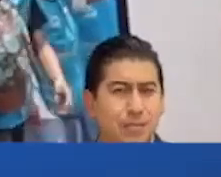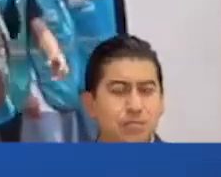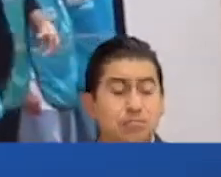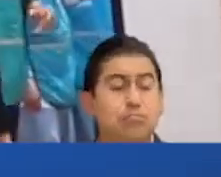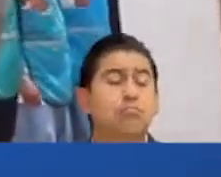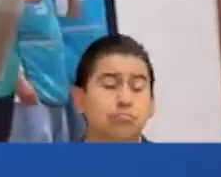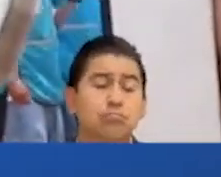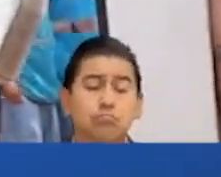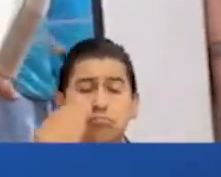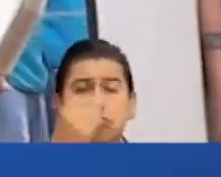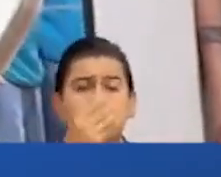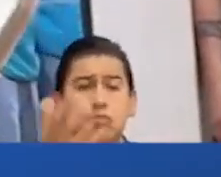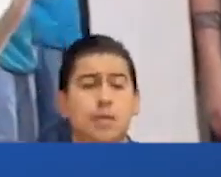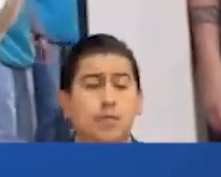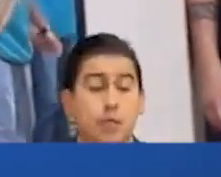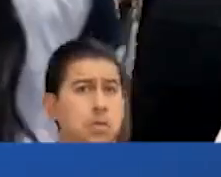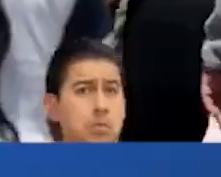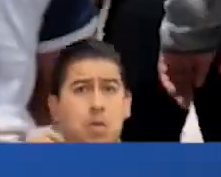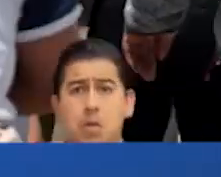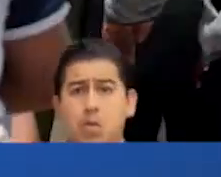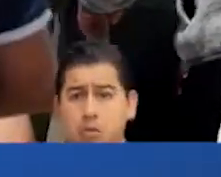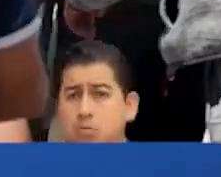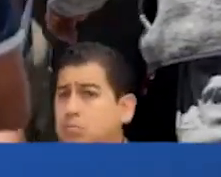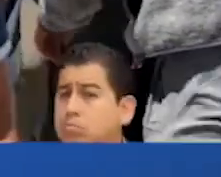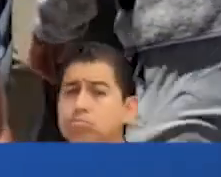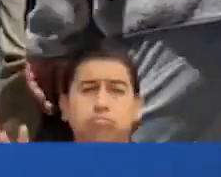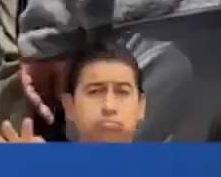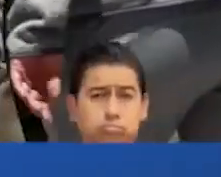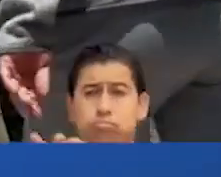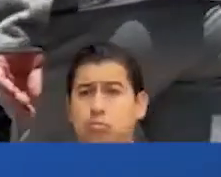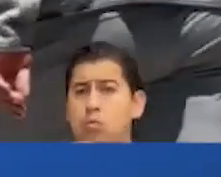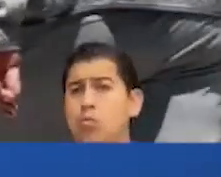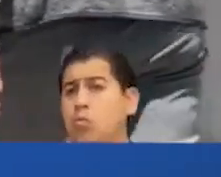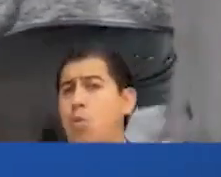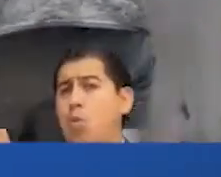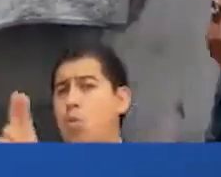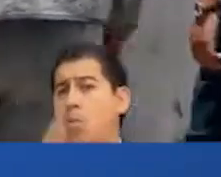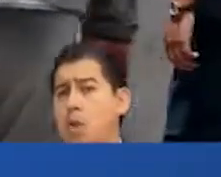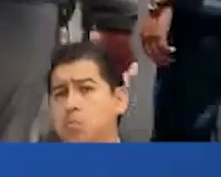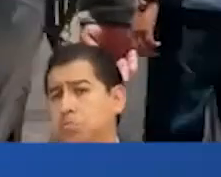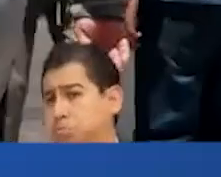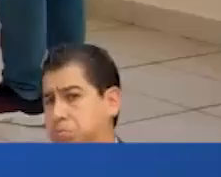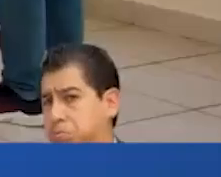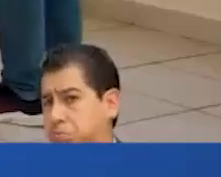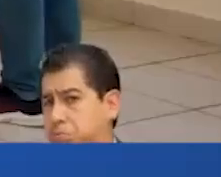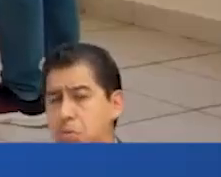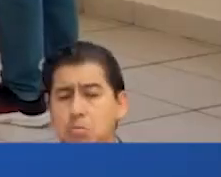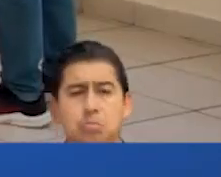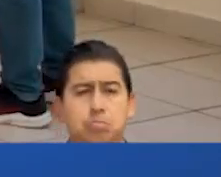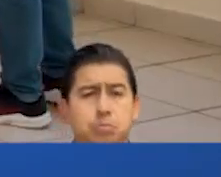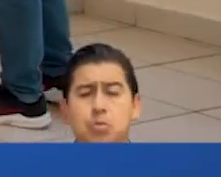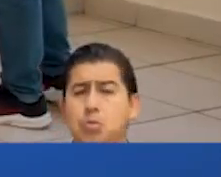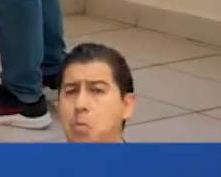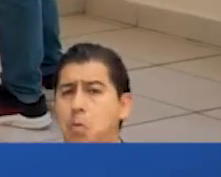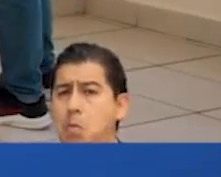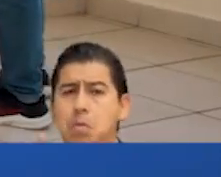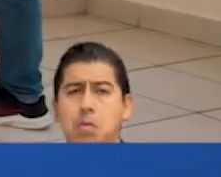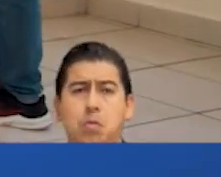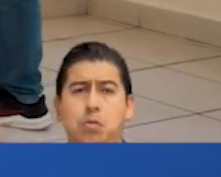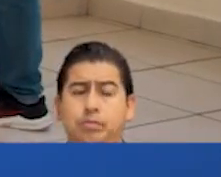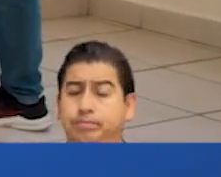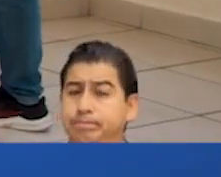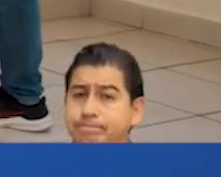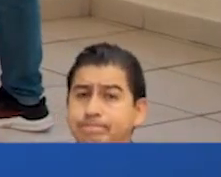los ecuatorianos votarán sí o no a 11 preguntas planteadas por el primer mandatario y que pasaron el control de la Corte